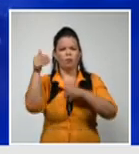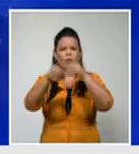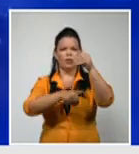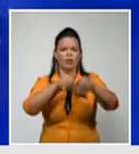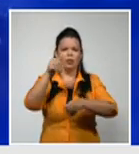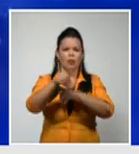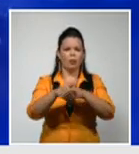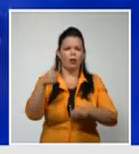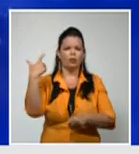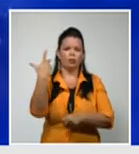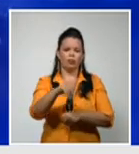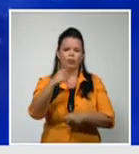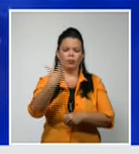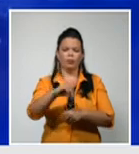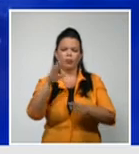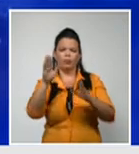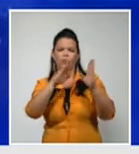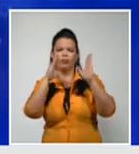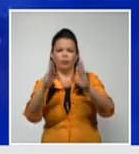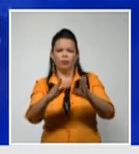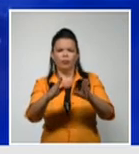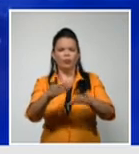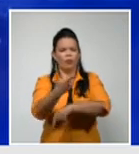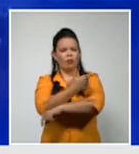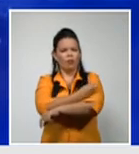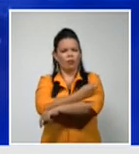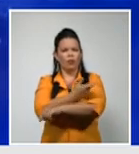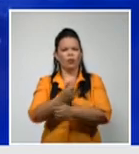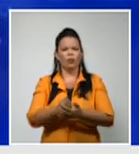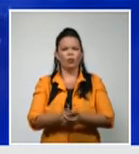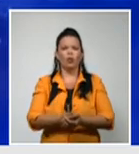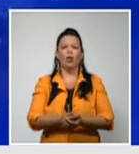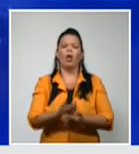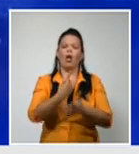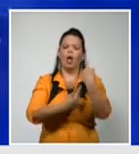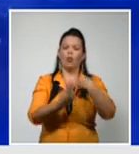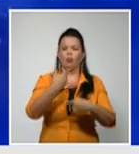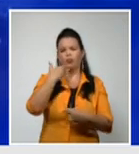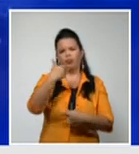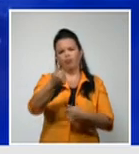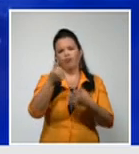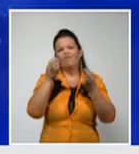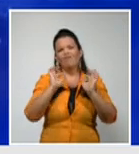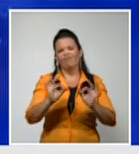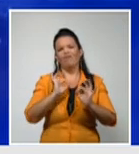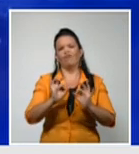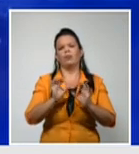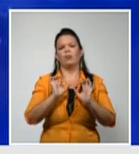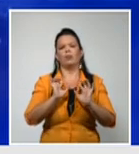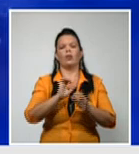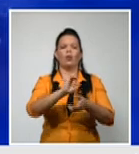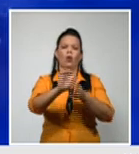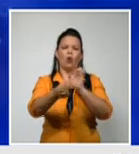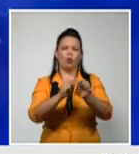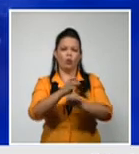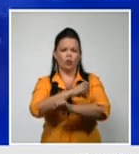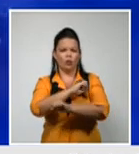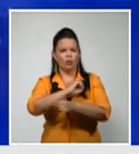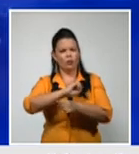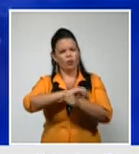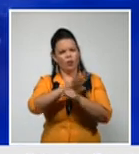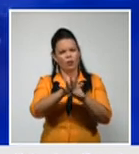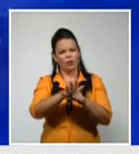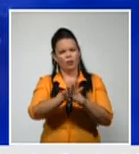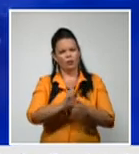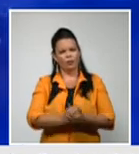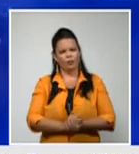nuestros candidatos vacunales en la búsqueda de uno que sea efectivo, más de uno que sean efectivos en el control de la COVID-19. Doctor, me